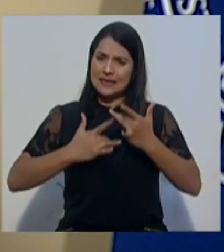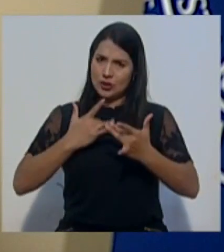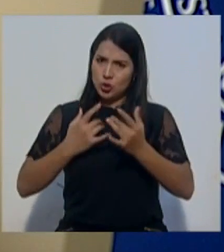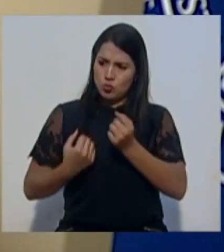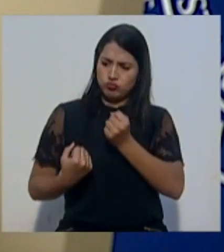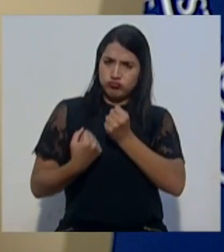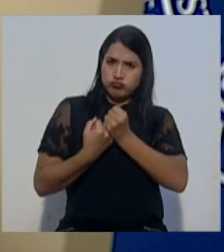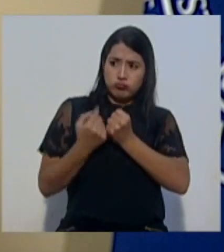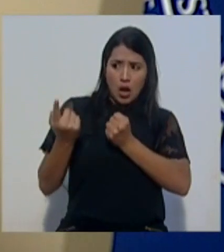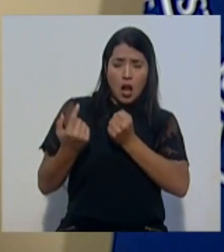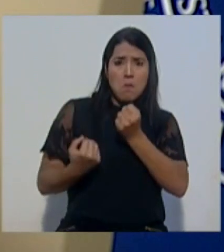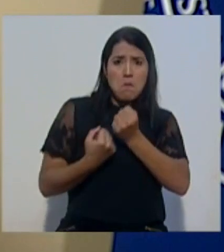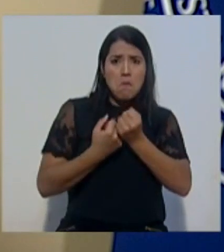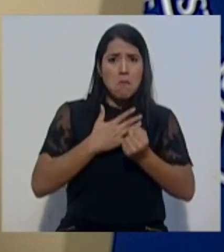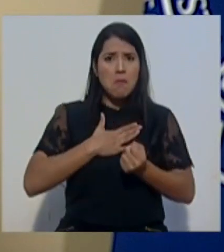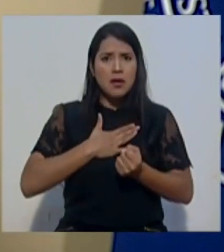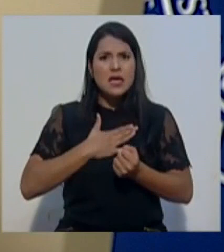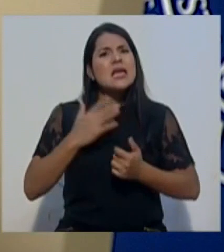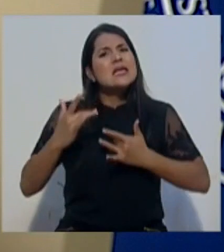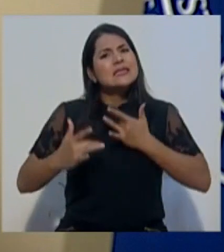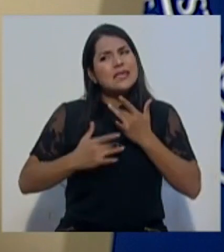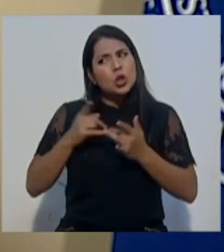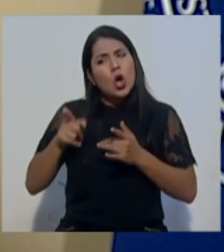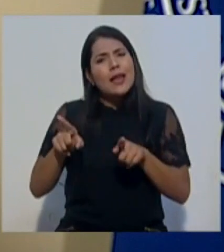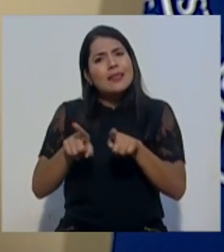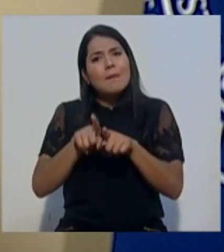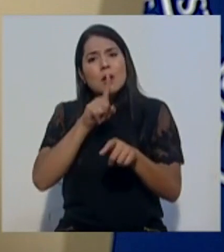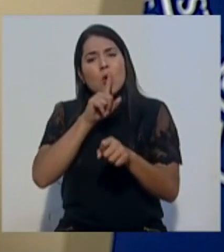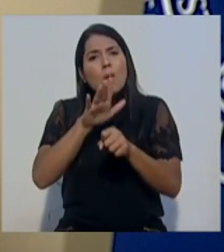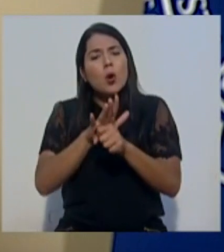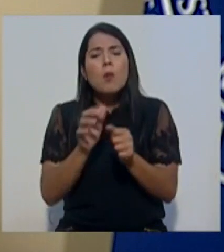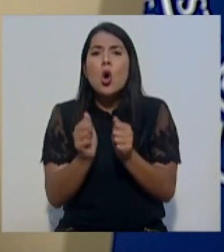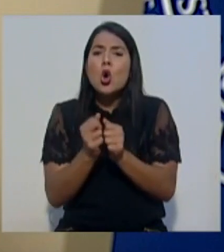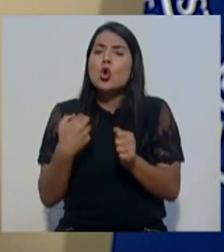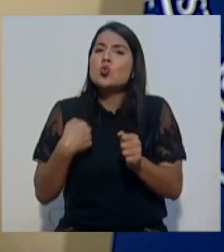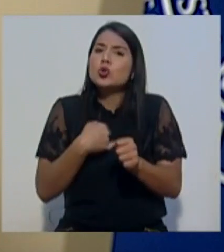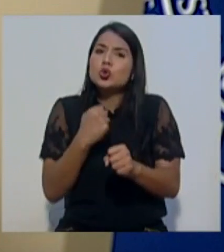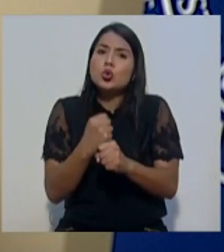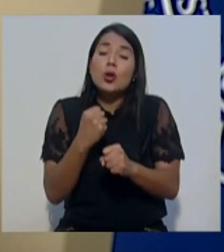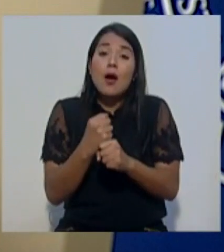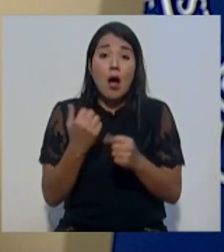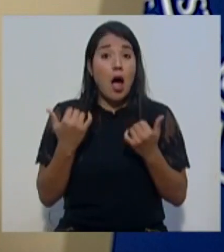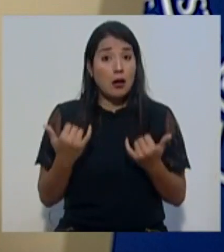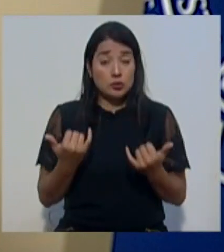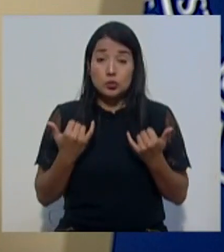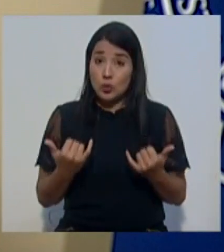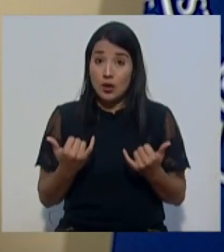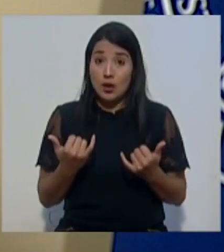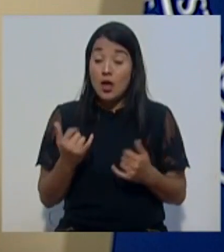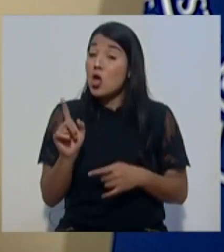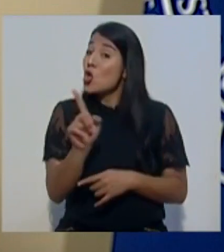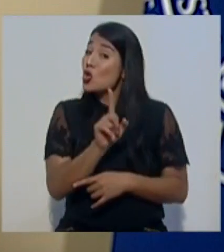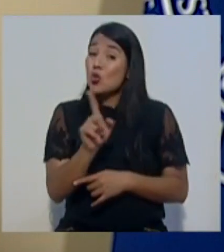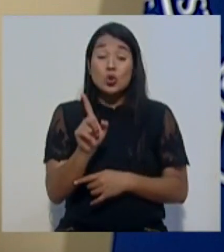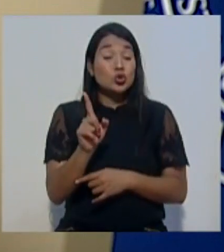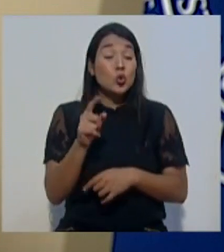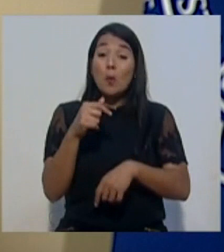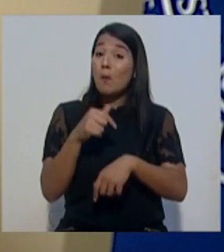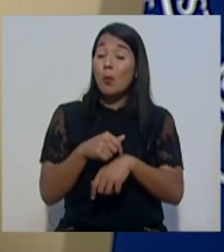y siento que don Marcelo también está comprometido con lo que estamos haciendo en este momento, que no es un momento nada